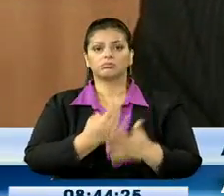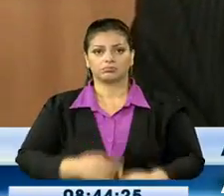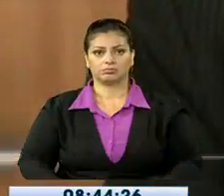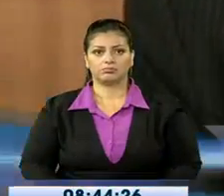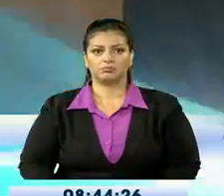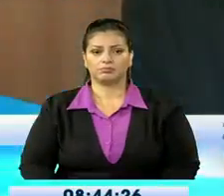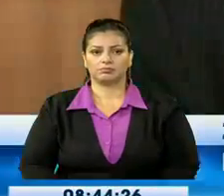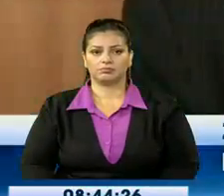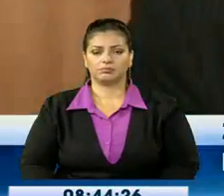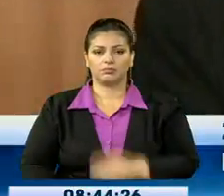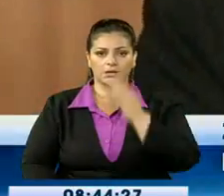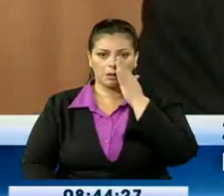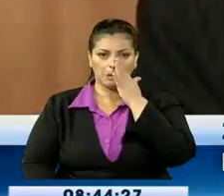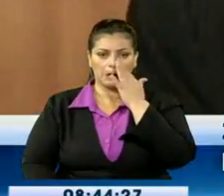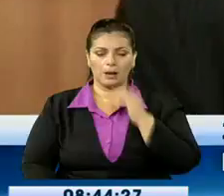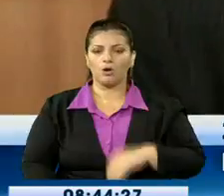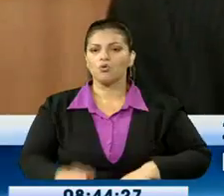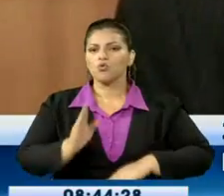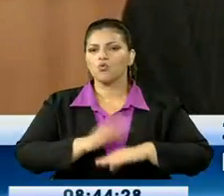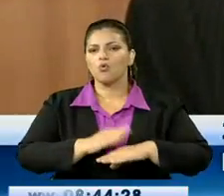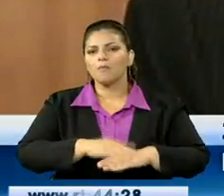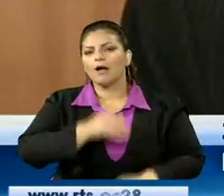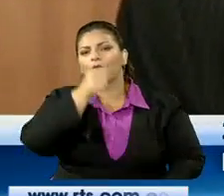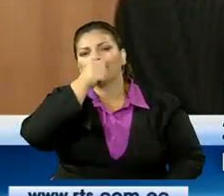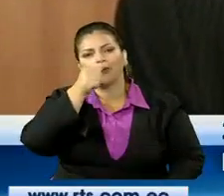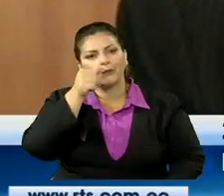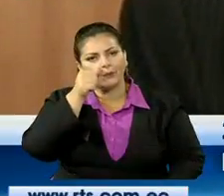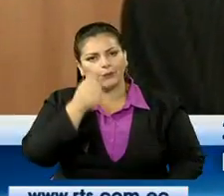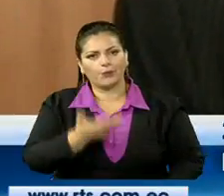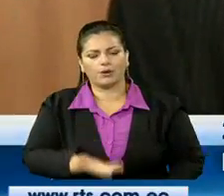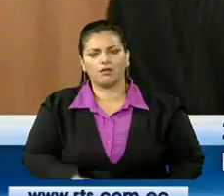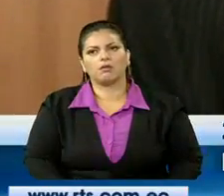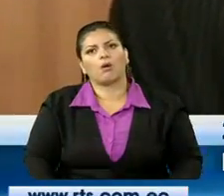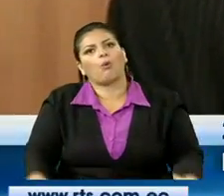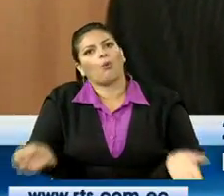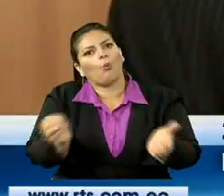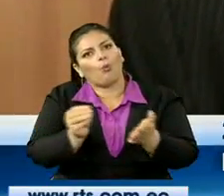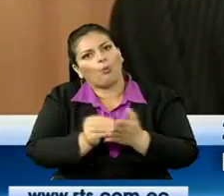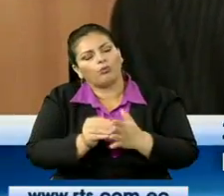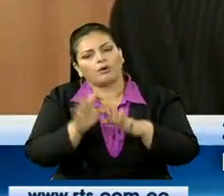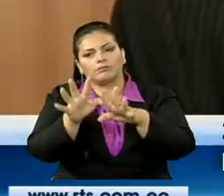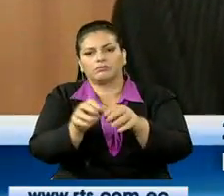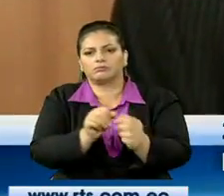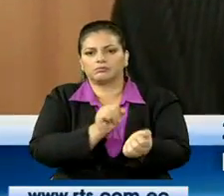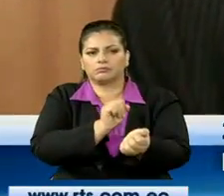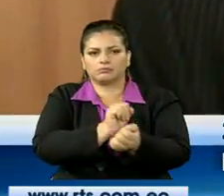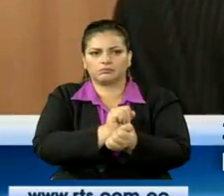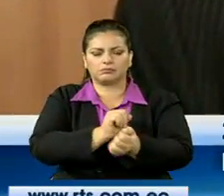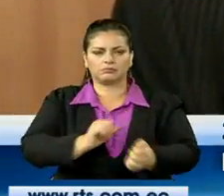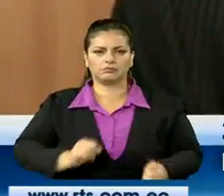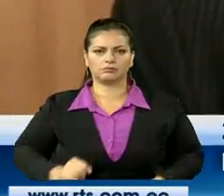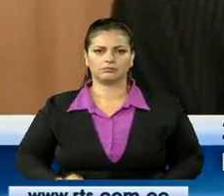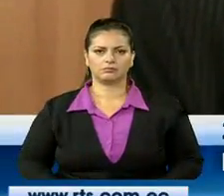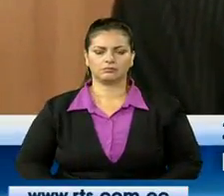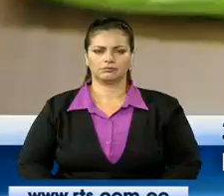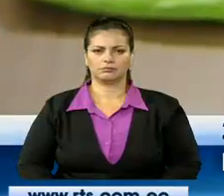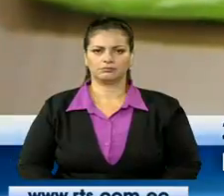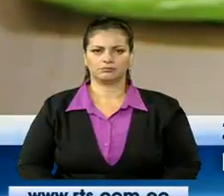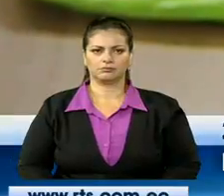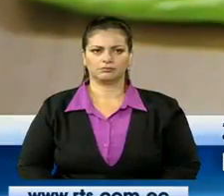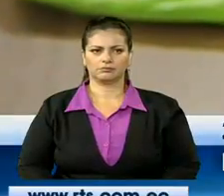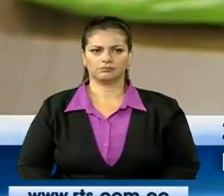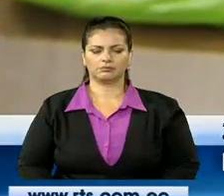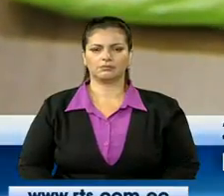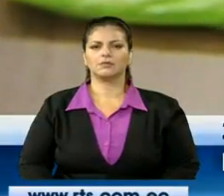circunstancias, por andar inmersa en el delito de vender sustancias sujetas a fiscalización.